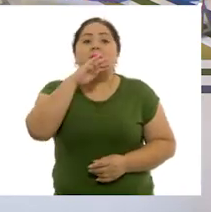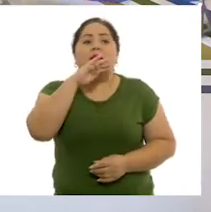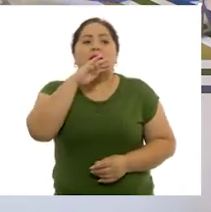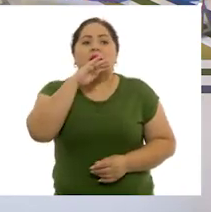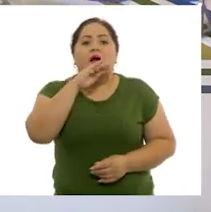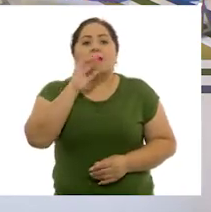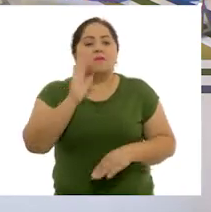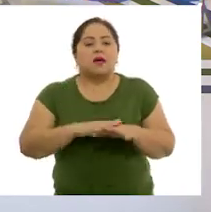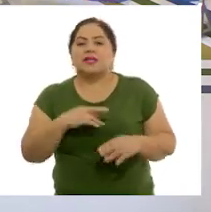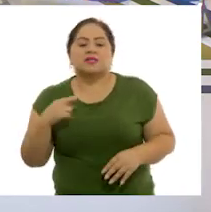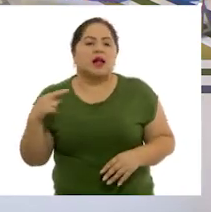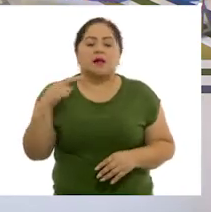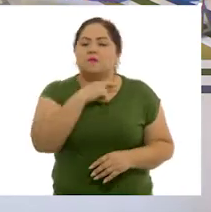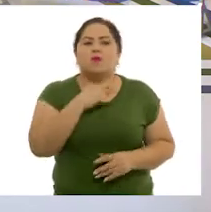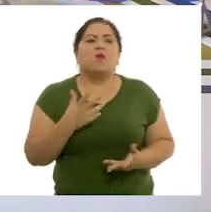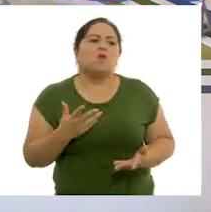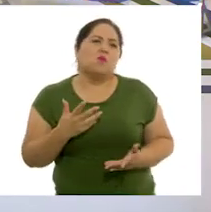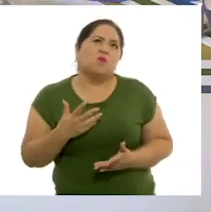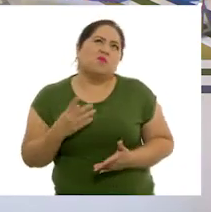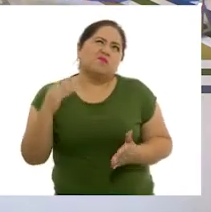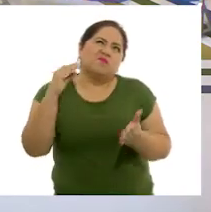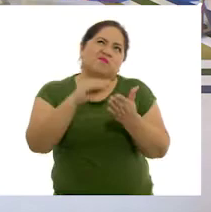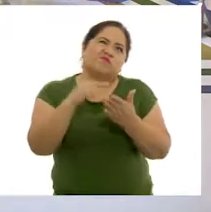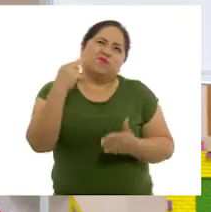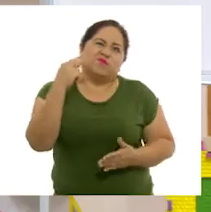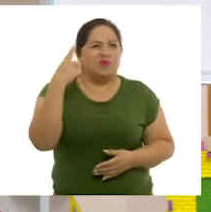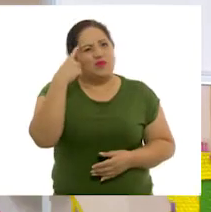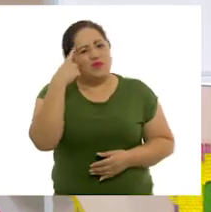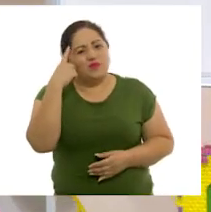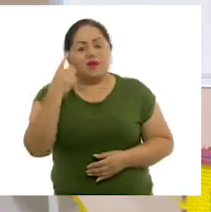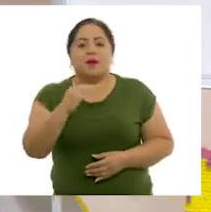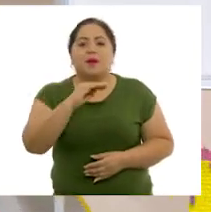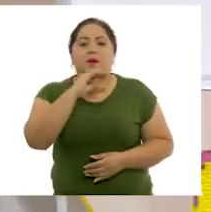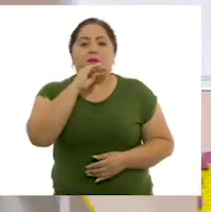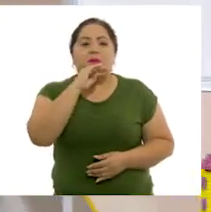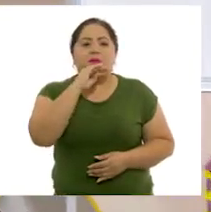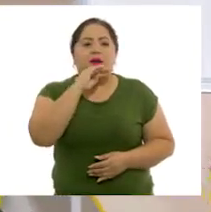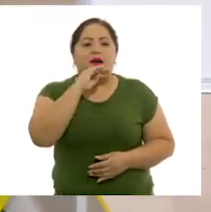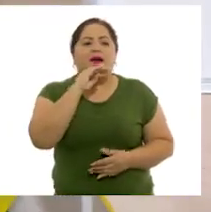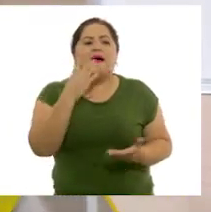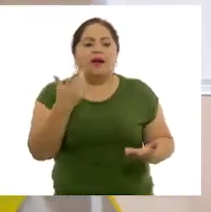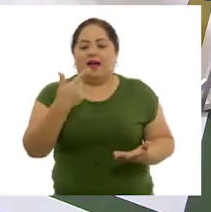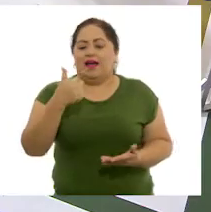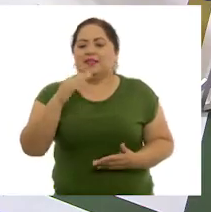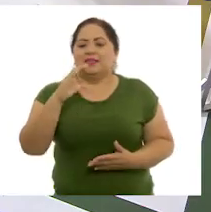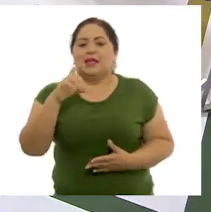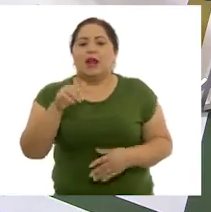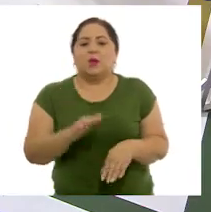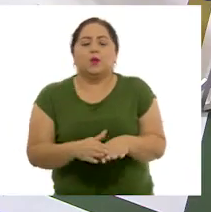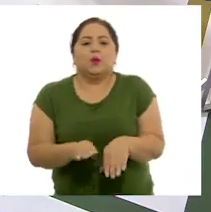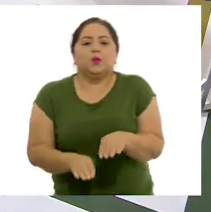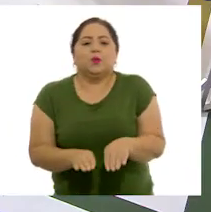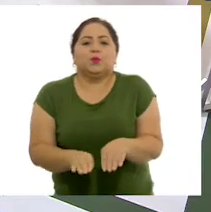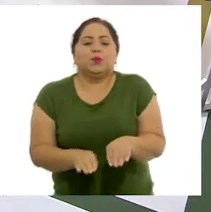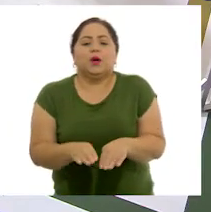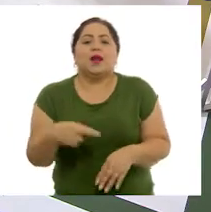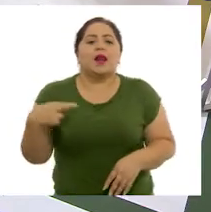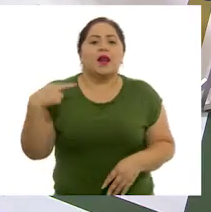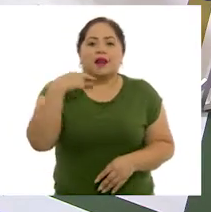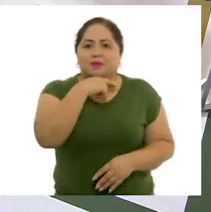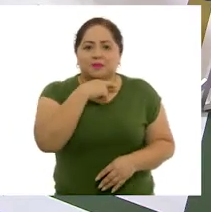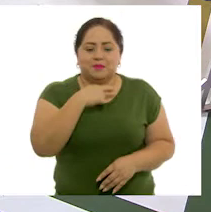un poquito más rápido, le vamos a poner mamá gacela, porque muy va bien, con pasos cortitos y muy